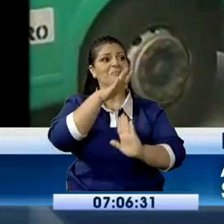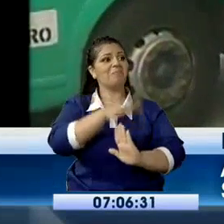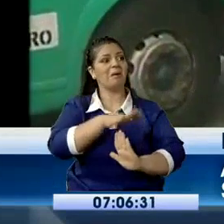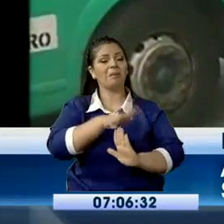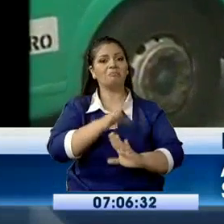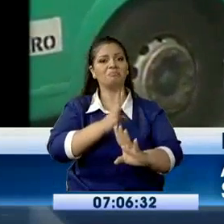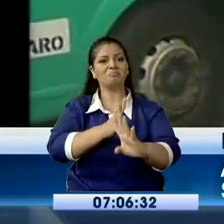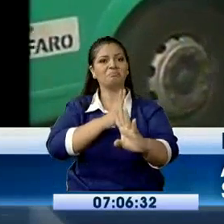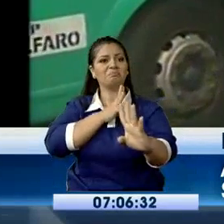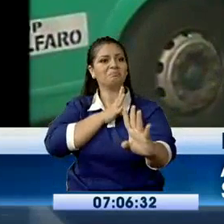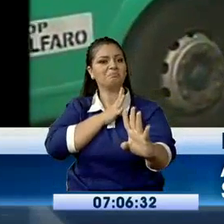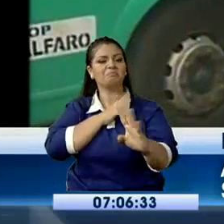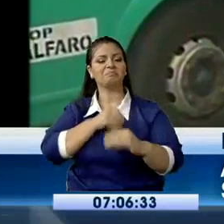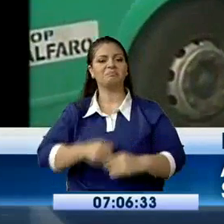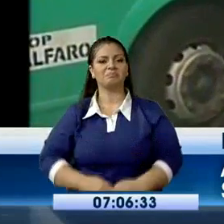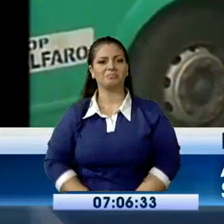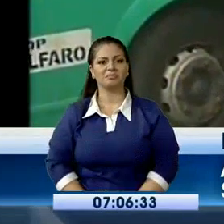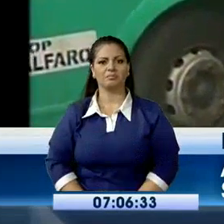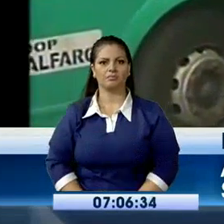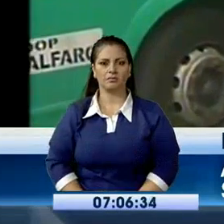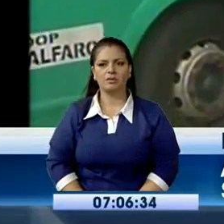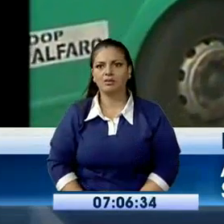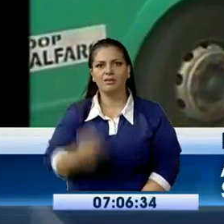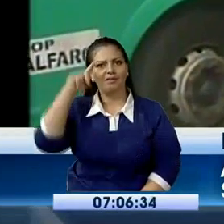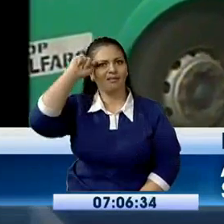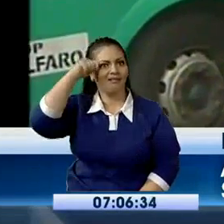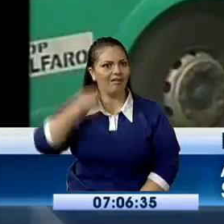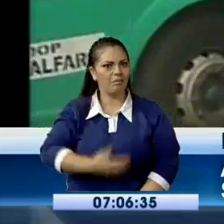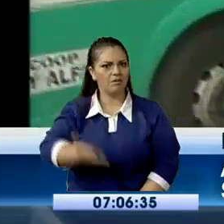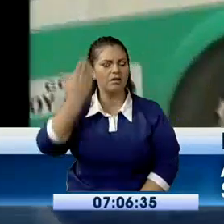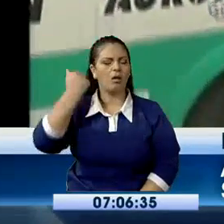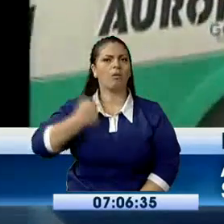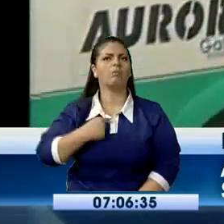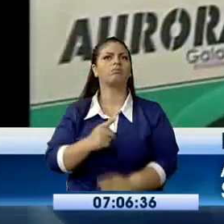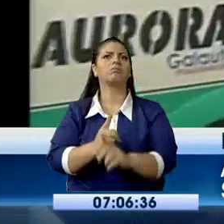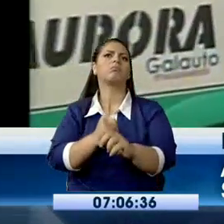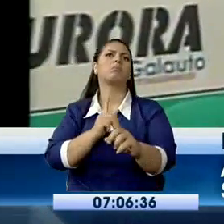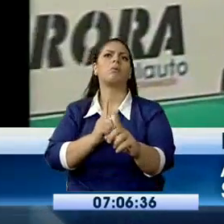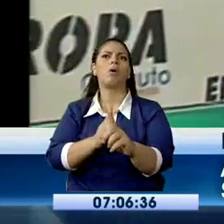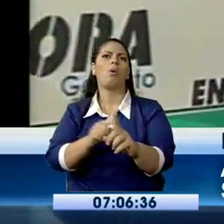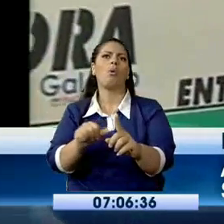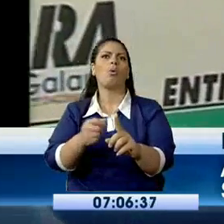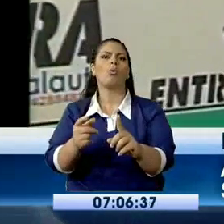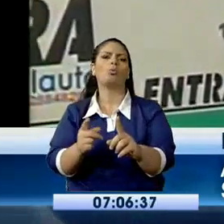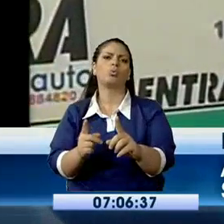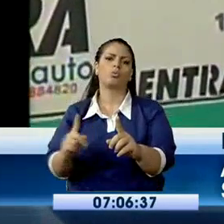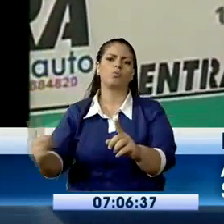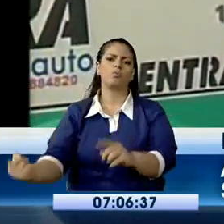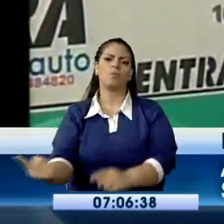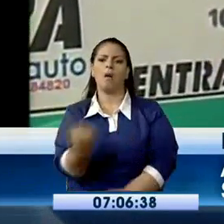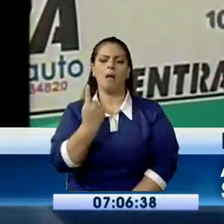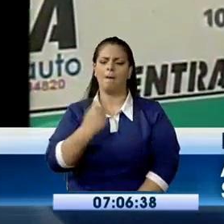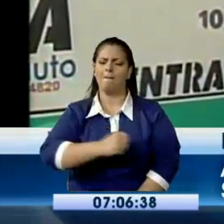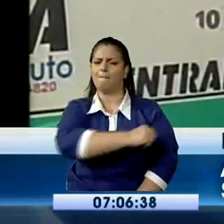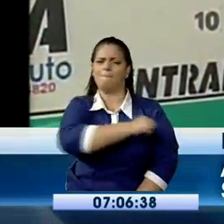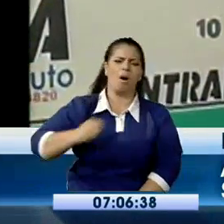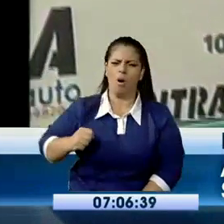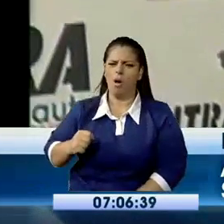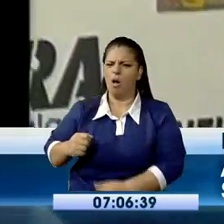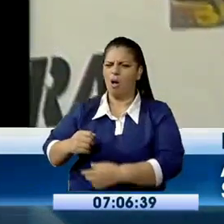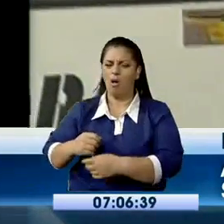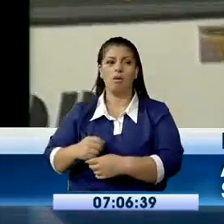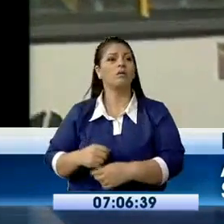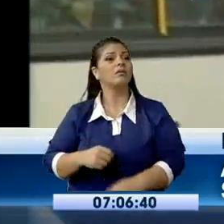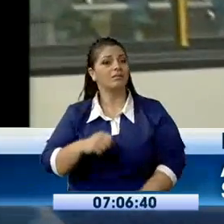subir, me acuerdo. No, a uno lo golpeaban los varones. Los mandaba tumbando por allá. ¿Y ahora? Ahora es mucho